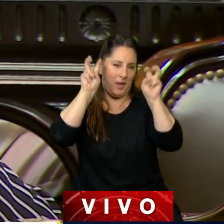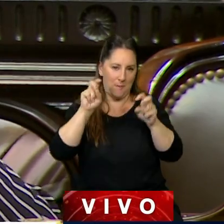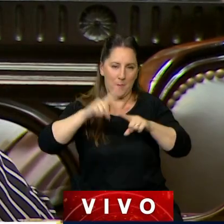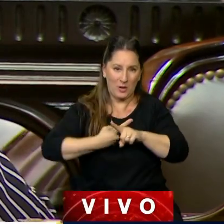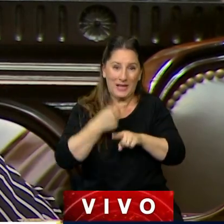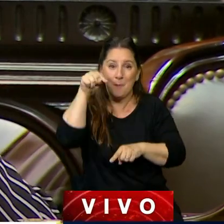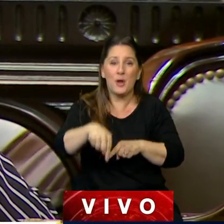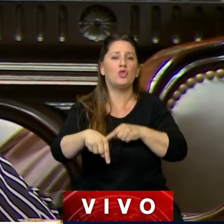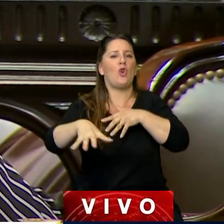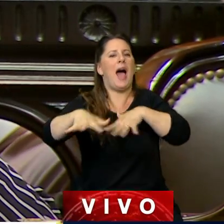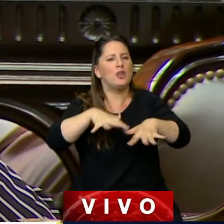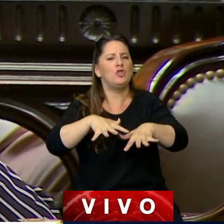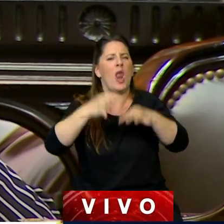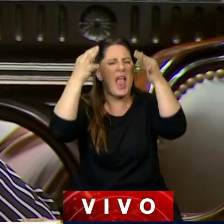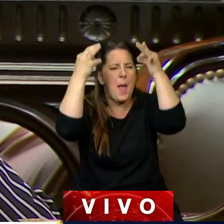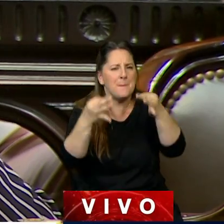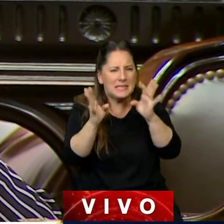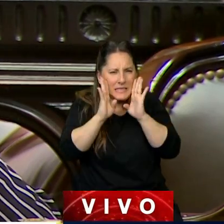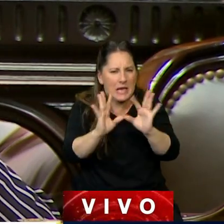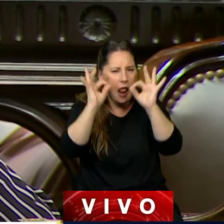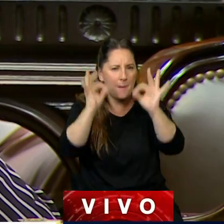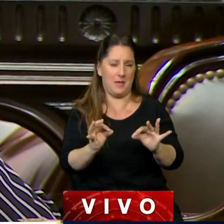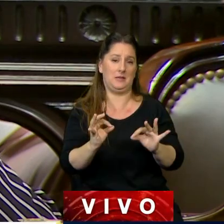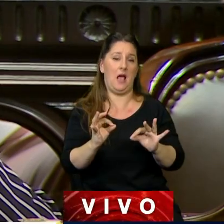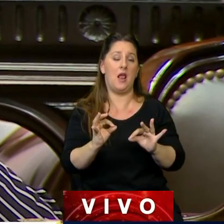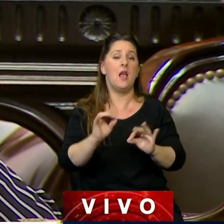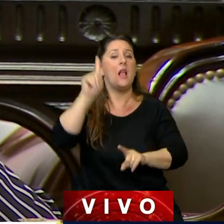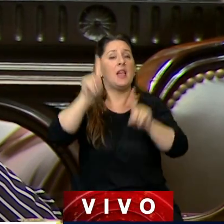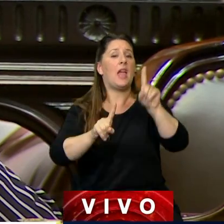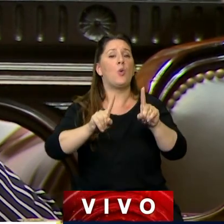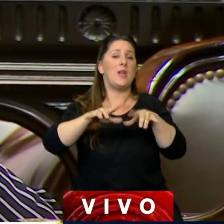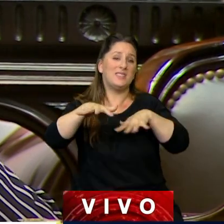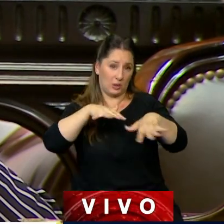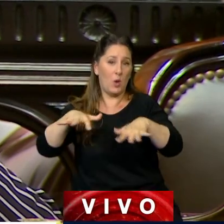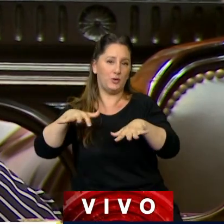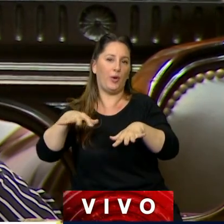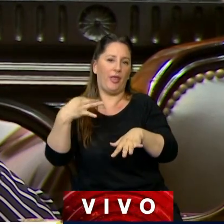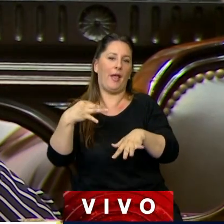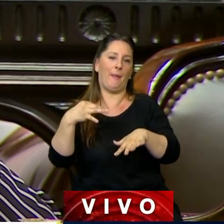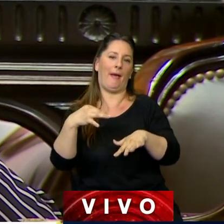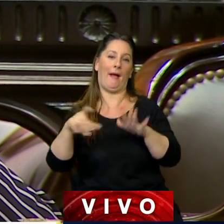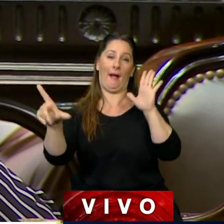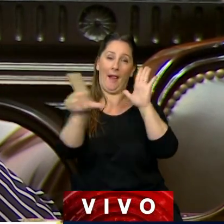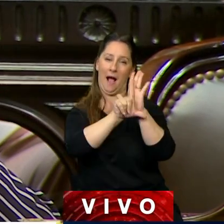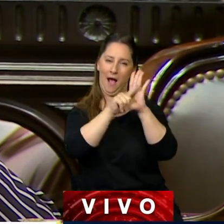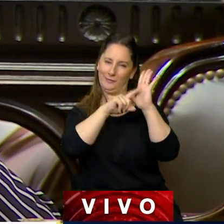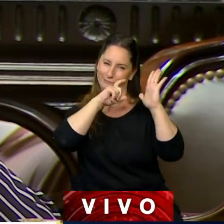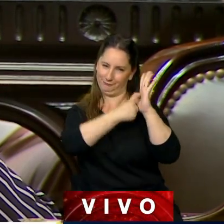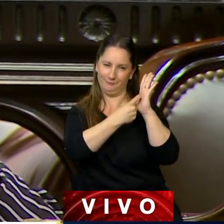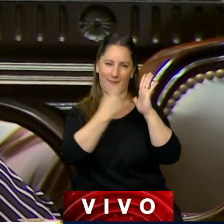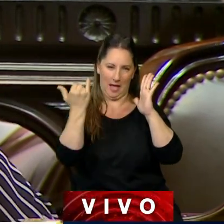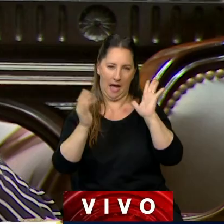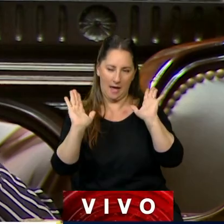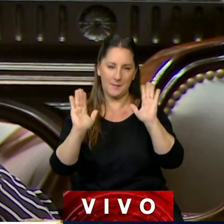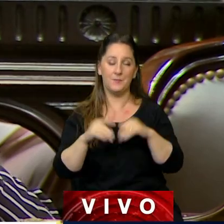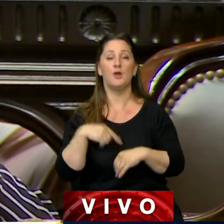son acciones concretas, particulares, que en muchos casos seguramente deben rozar la ilegalidad.